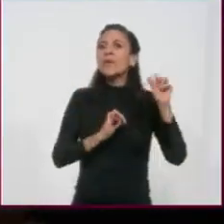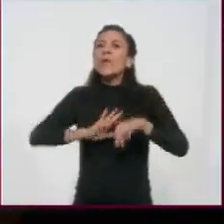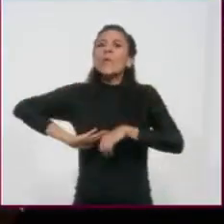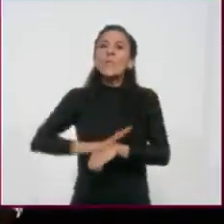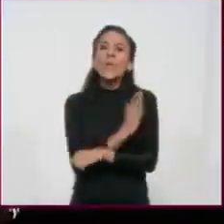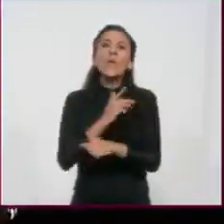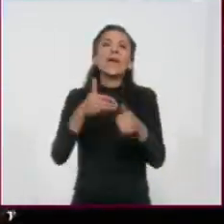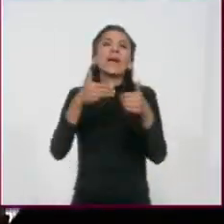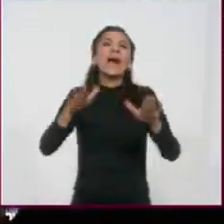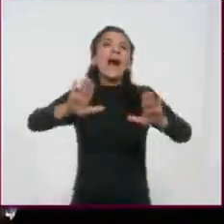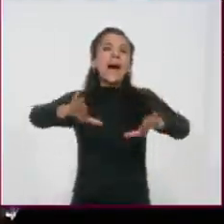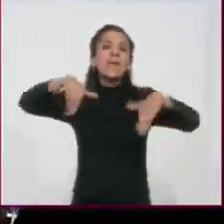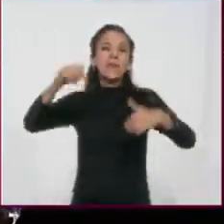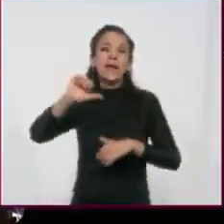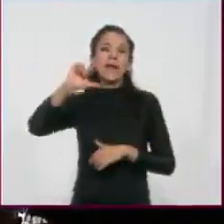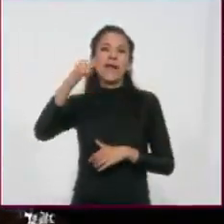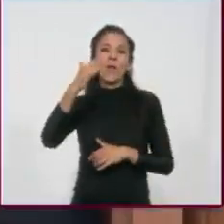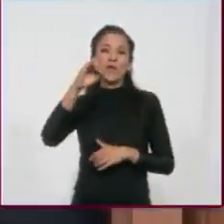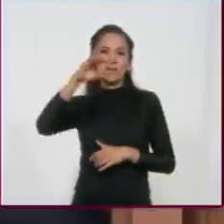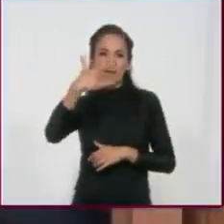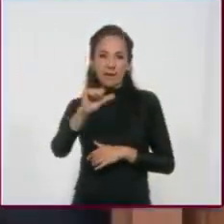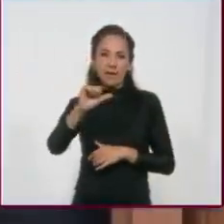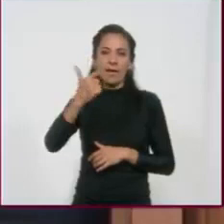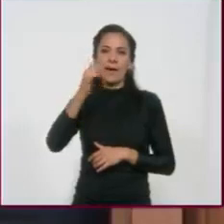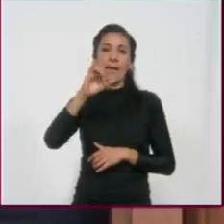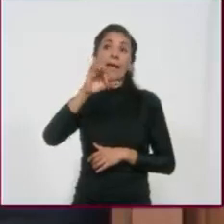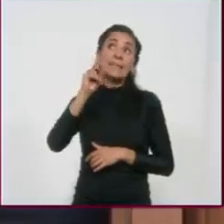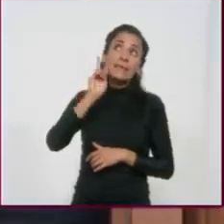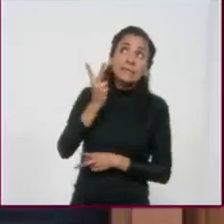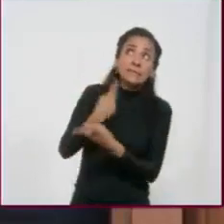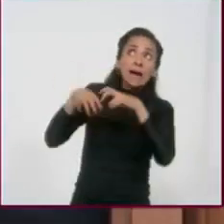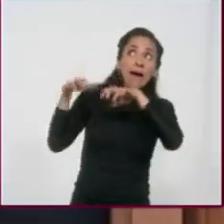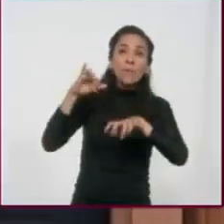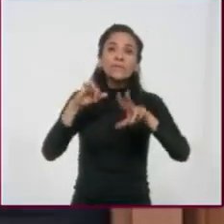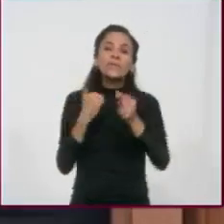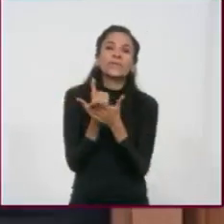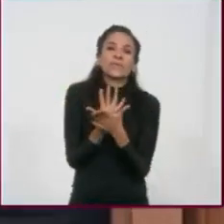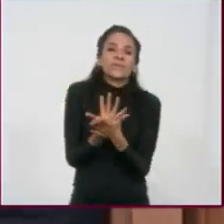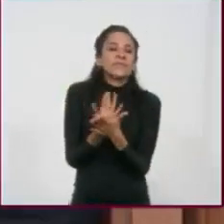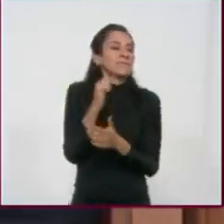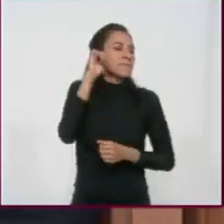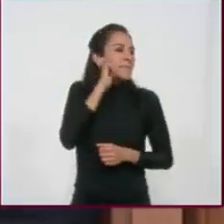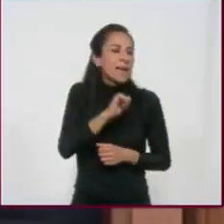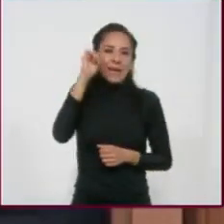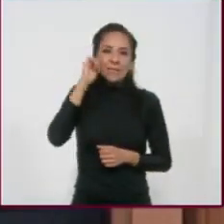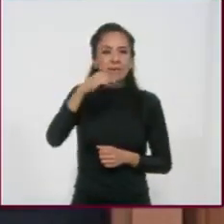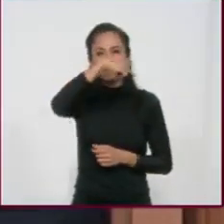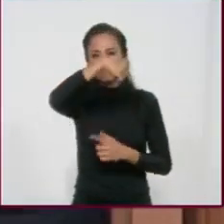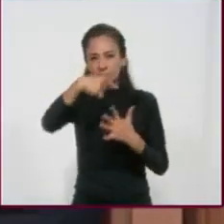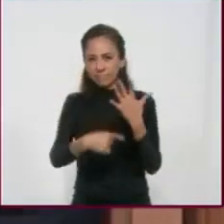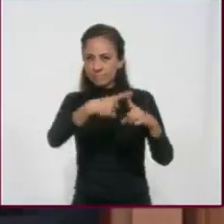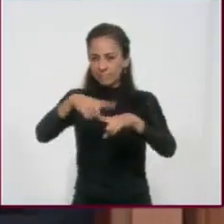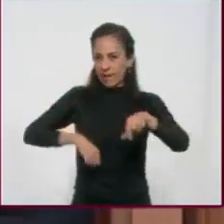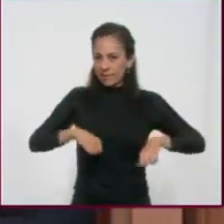espacio abierto de la Alhóndiga de Granaditas. Bien, Adriana, y siempre hemos elegido una de las actividades para